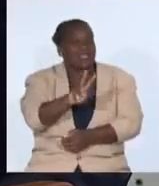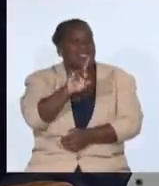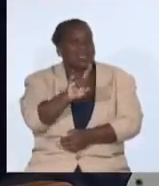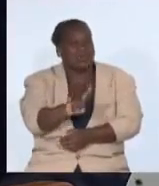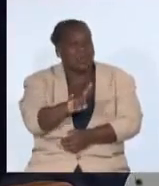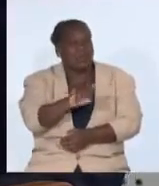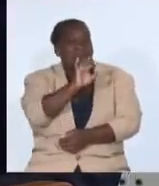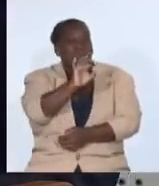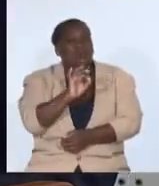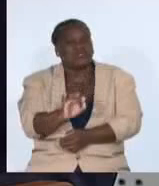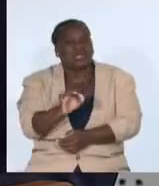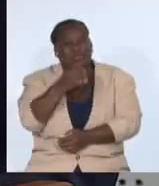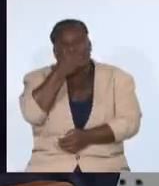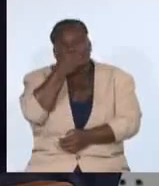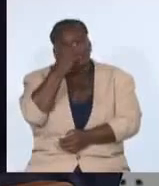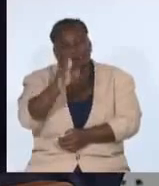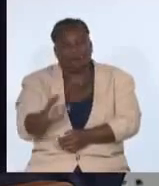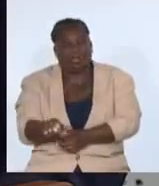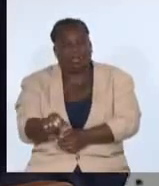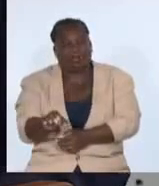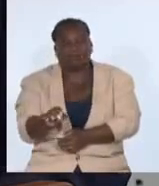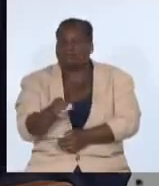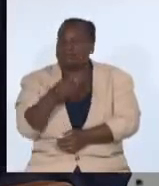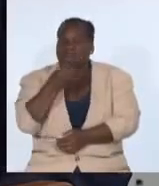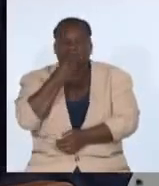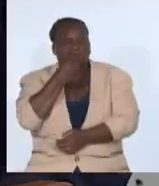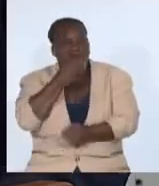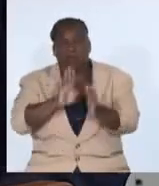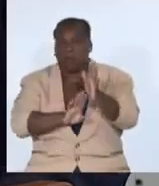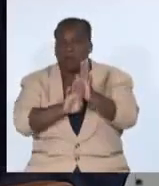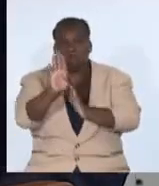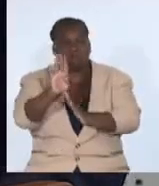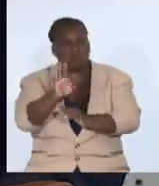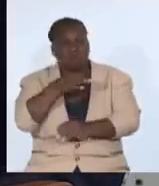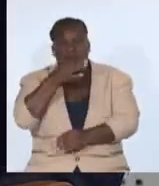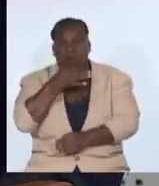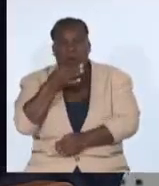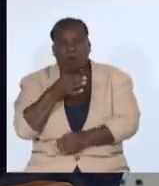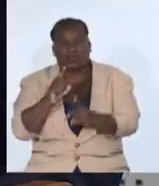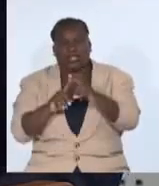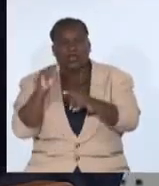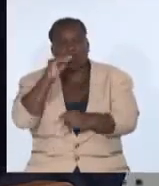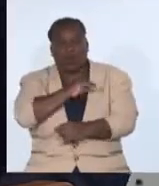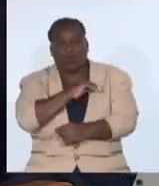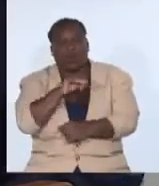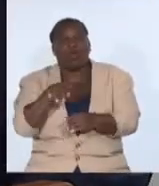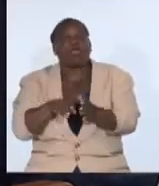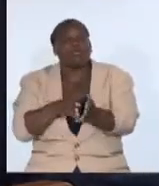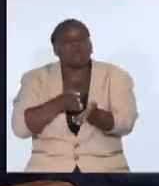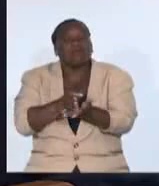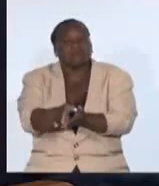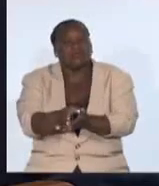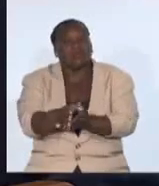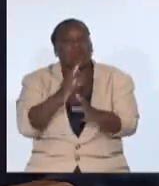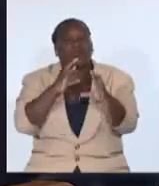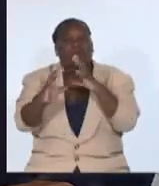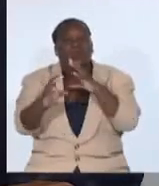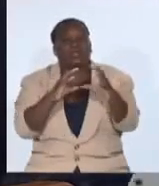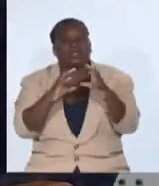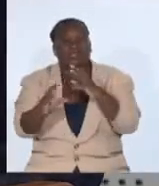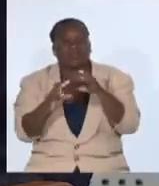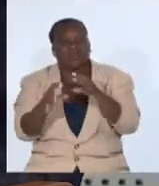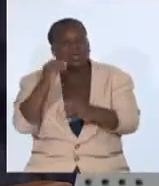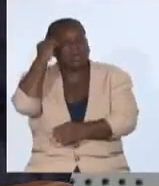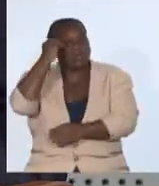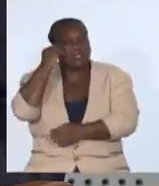subsahariana no se puede hablar seriamente avance tecnológico o de acceso equitativo a las comunicaciones ante estas